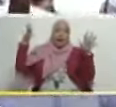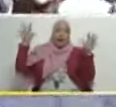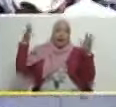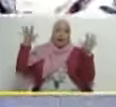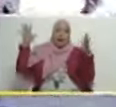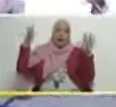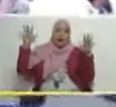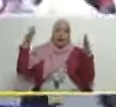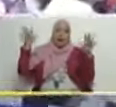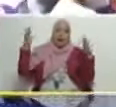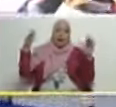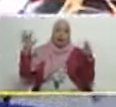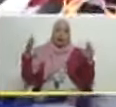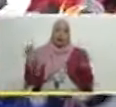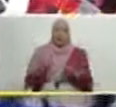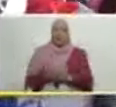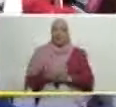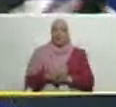venezolana